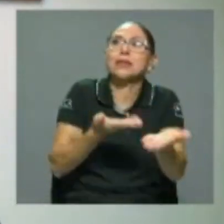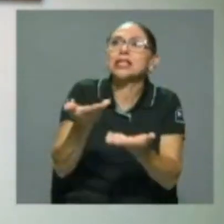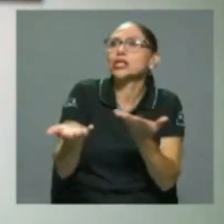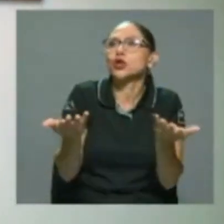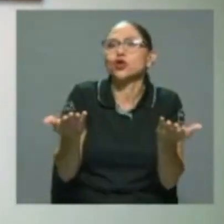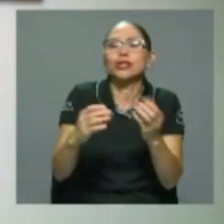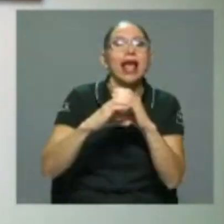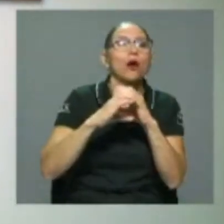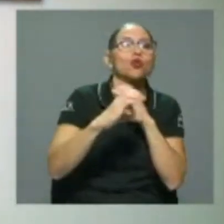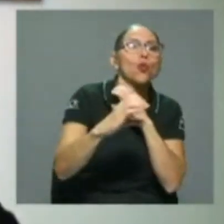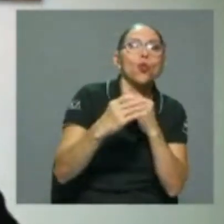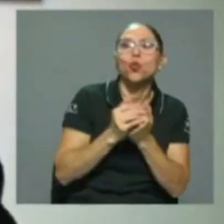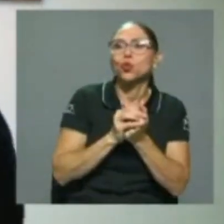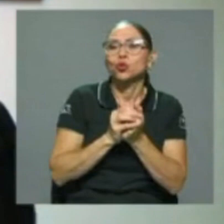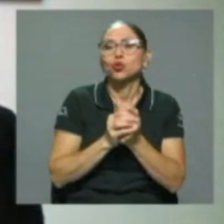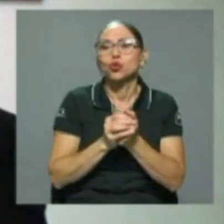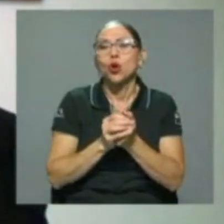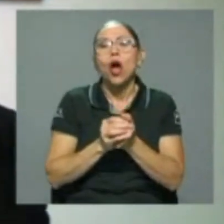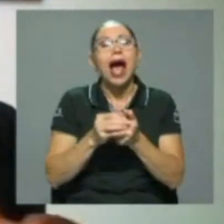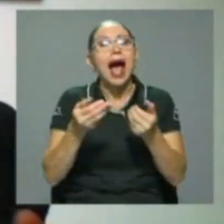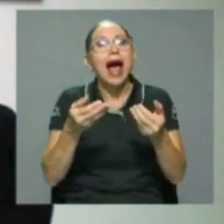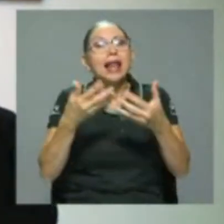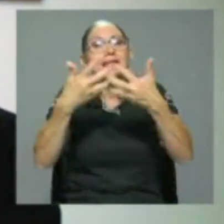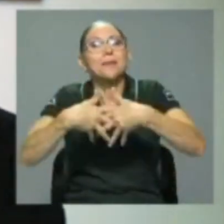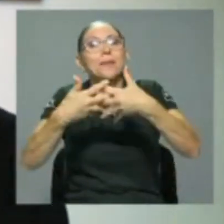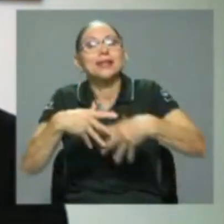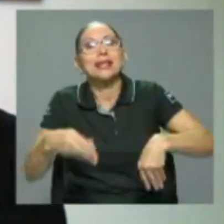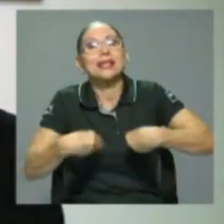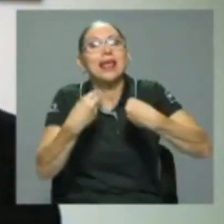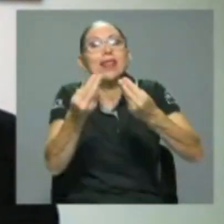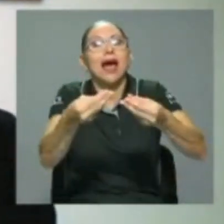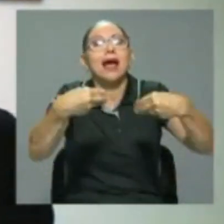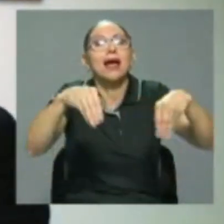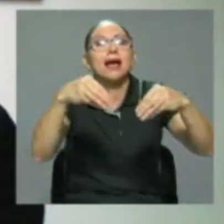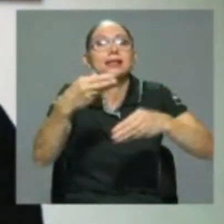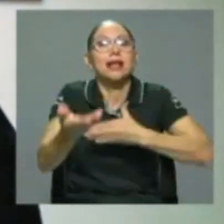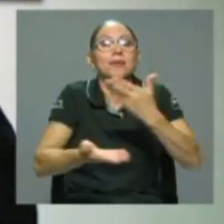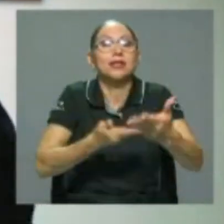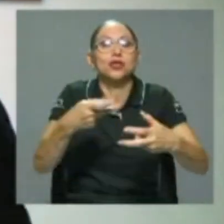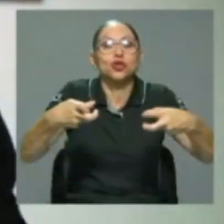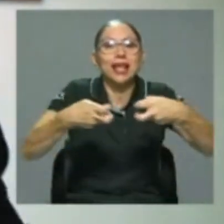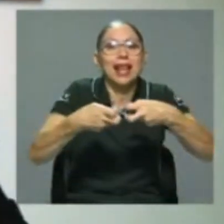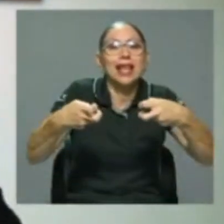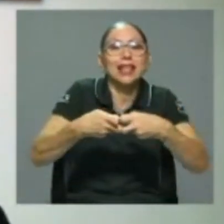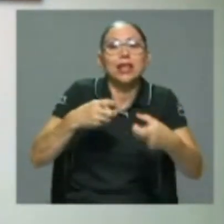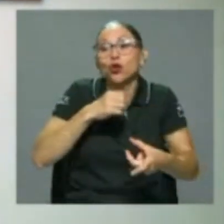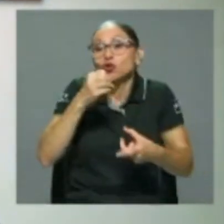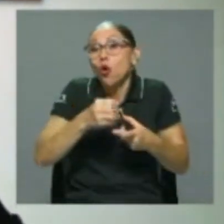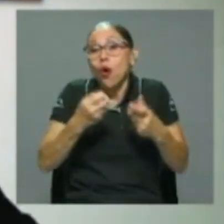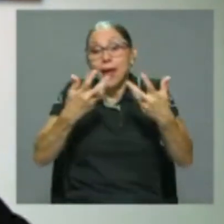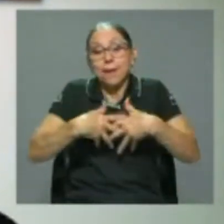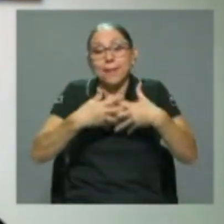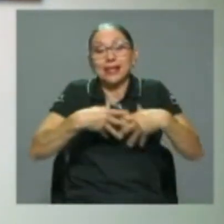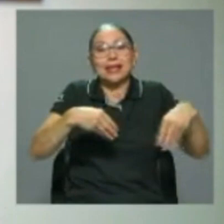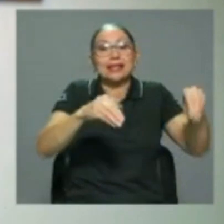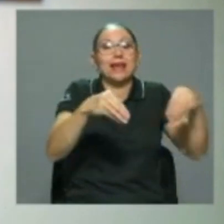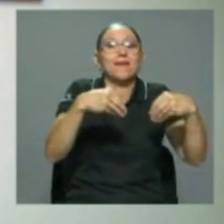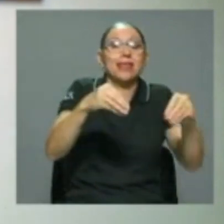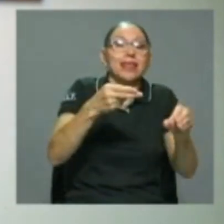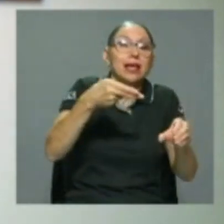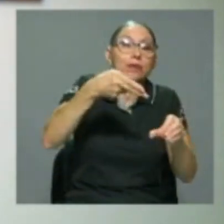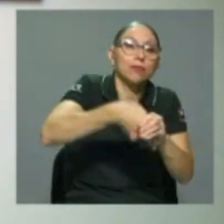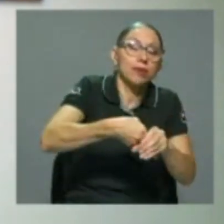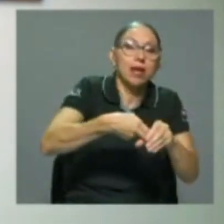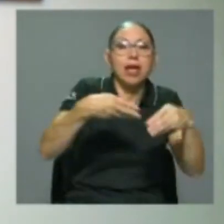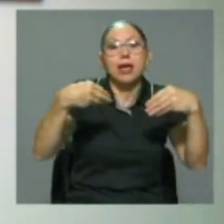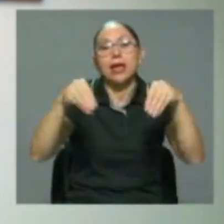a los generadores eléctricos o a los prestadores de servicios de agua o de combustibles,